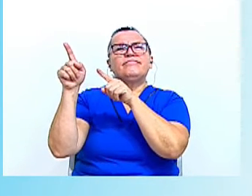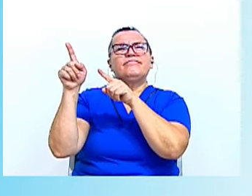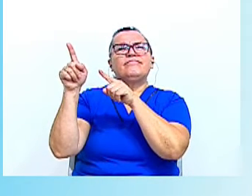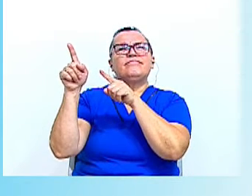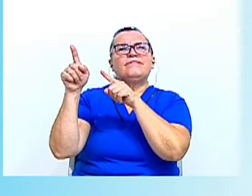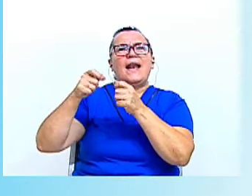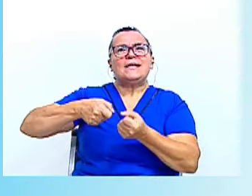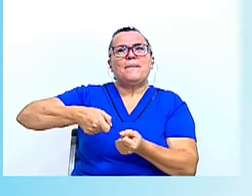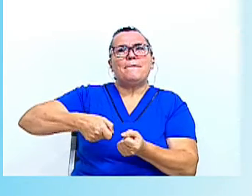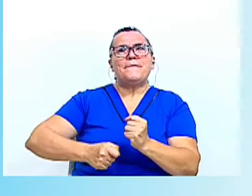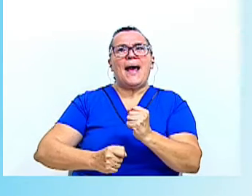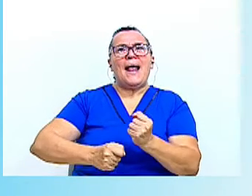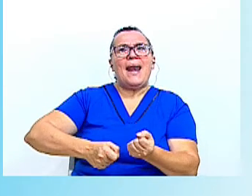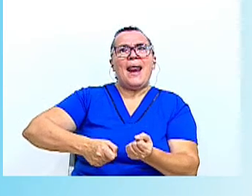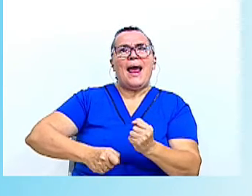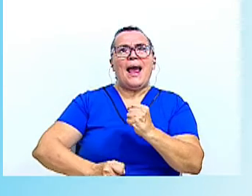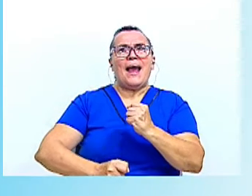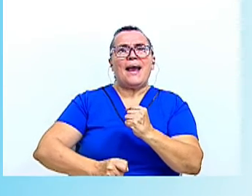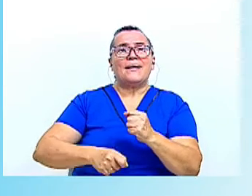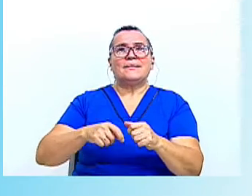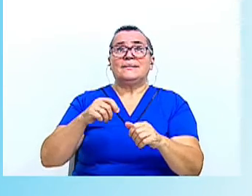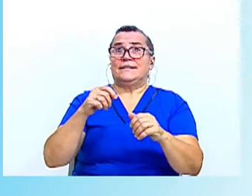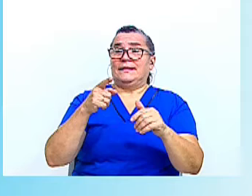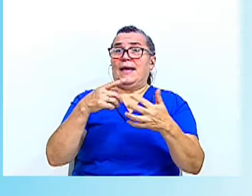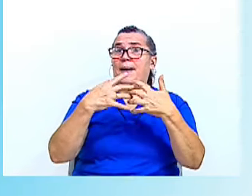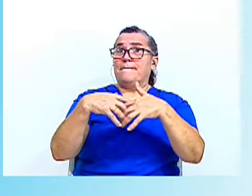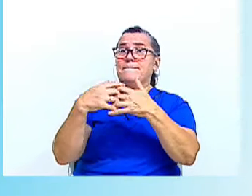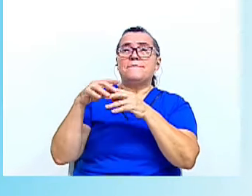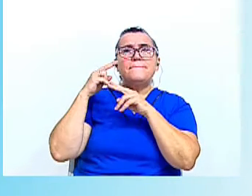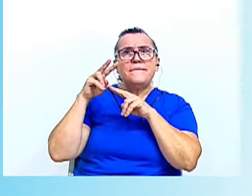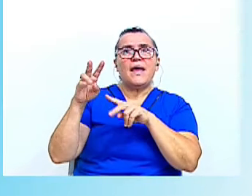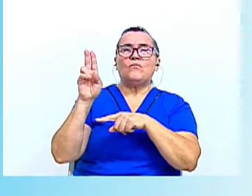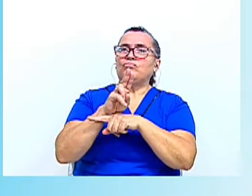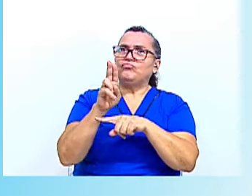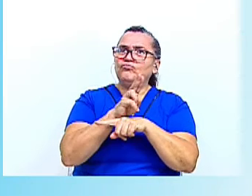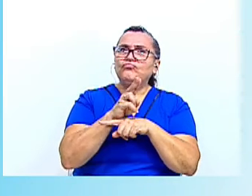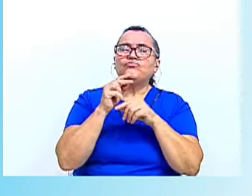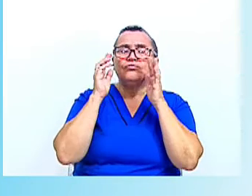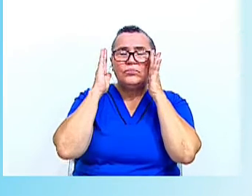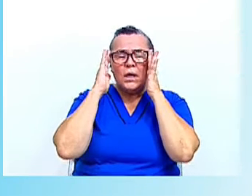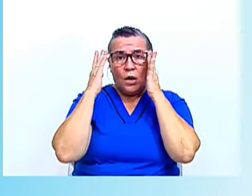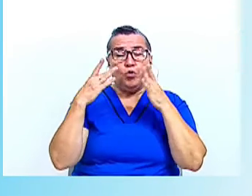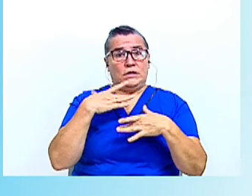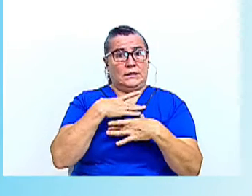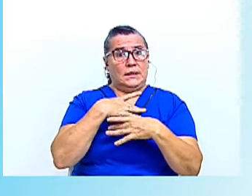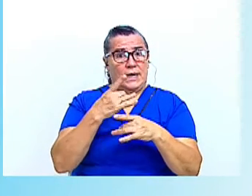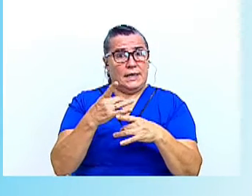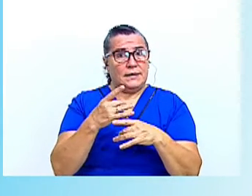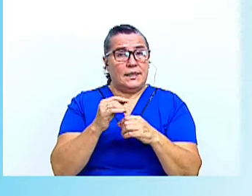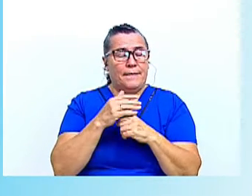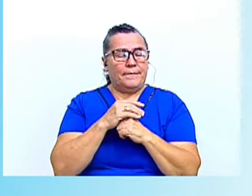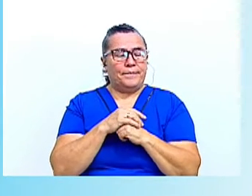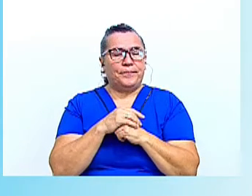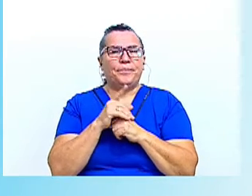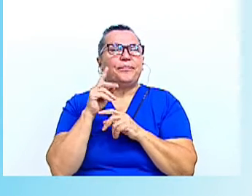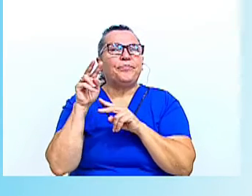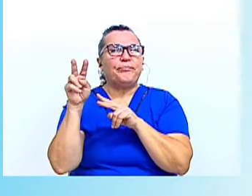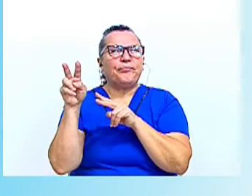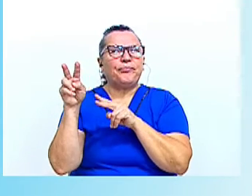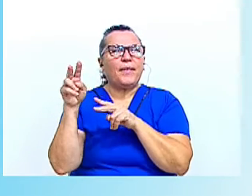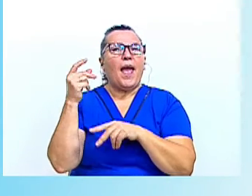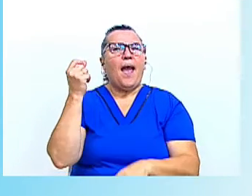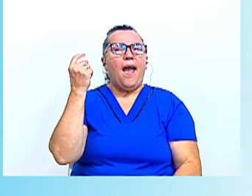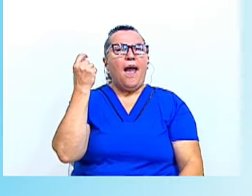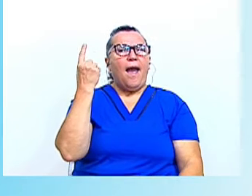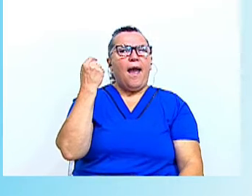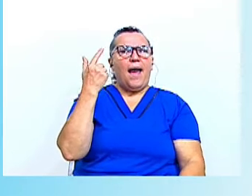las palancas, que va a ser una de las máquinas que vemos y utilizamos y nos interesa un poquito más, vamos a entender